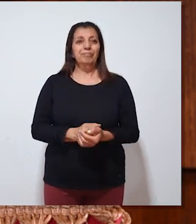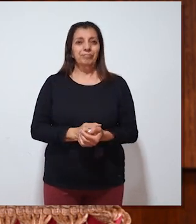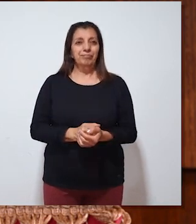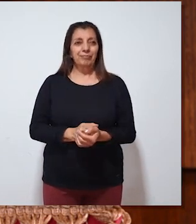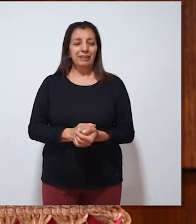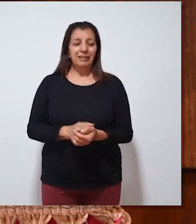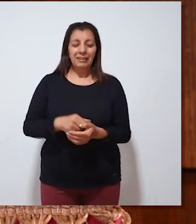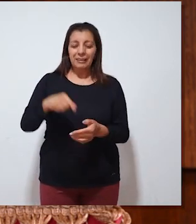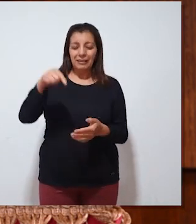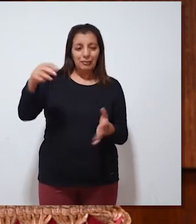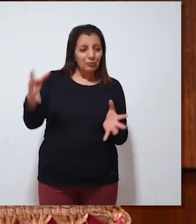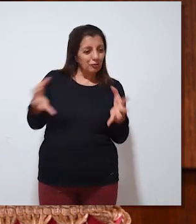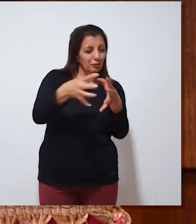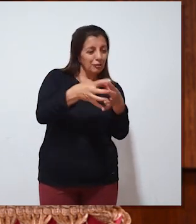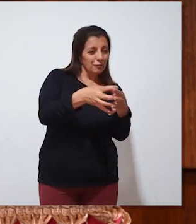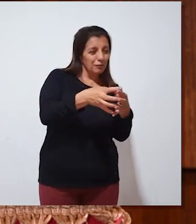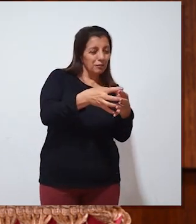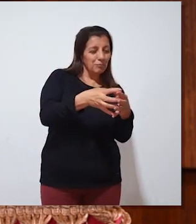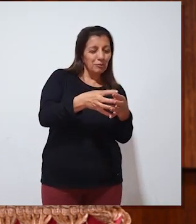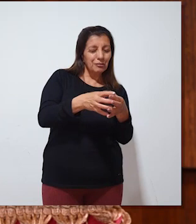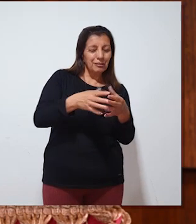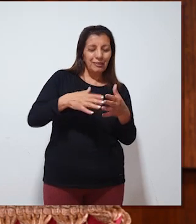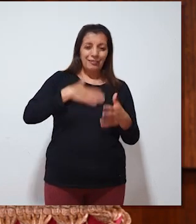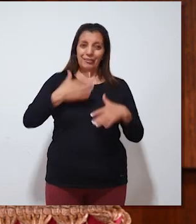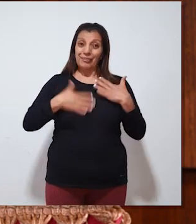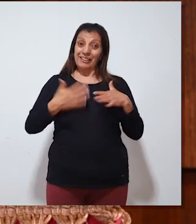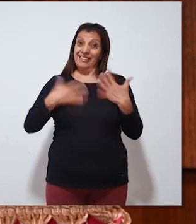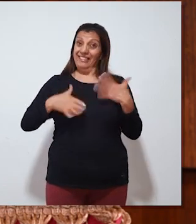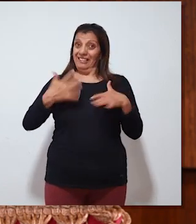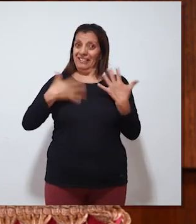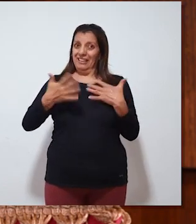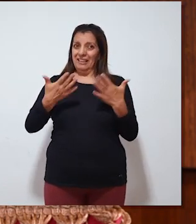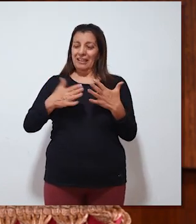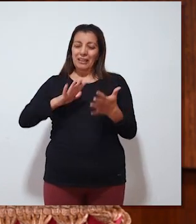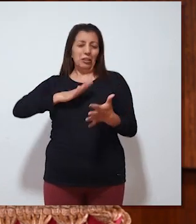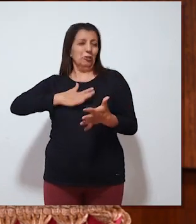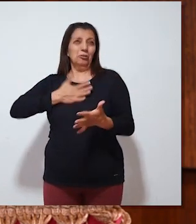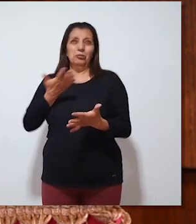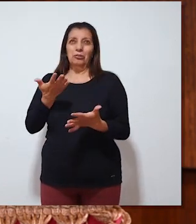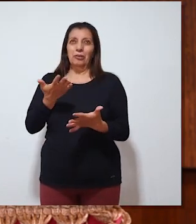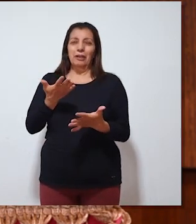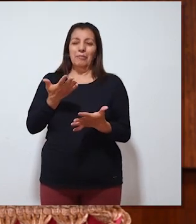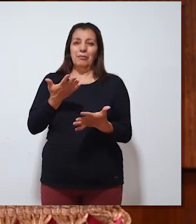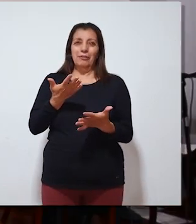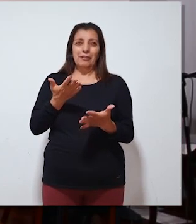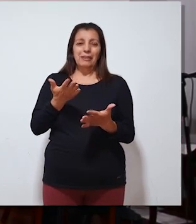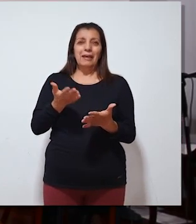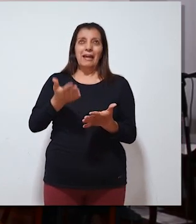con alegría nuestro amor a la Virgen y nuestra adhesión incondicional al Evangelio de